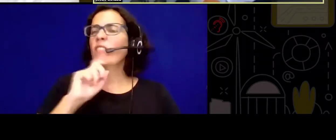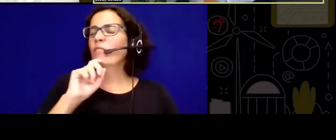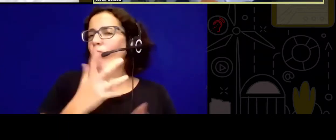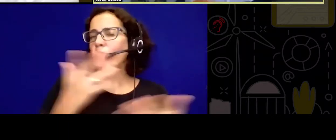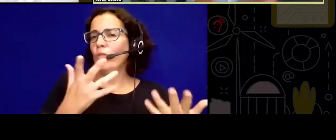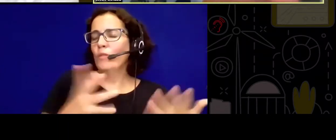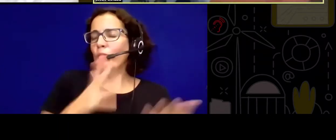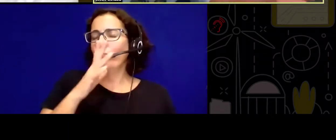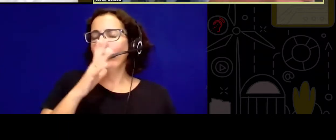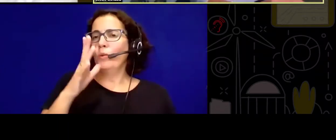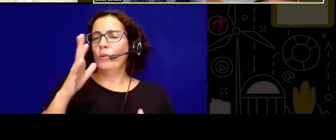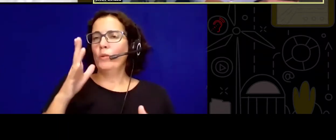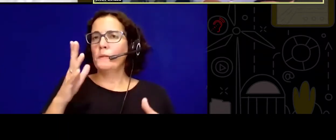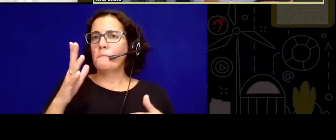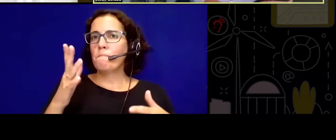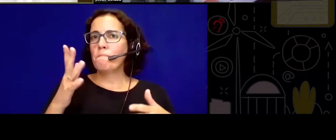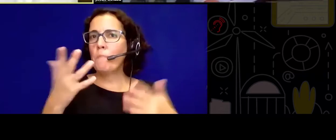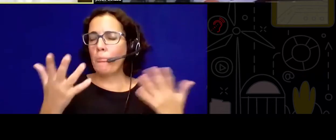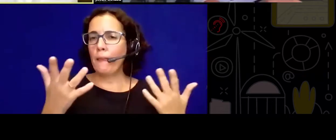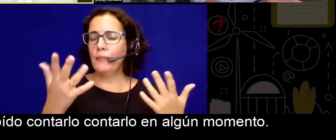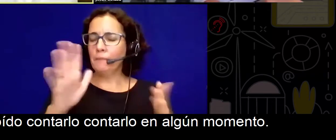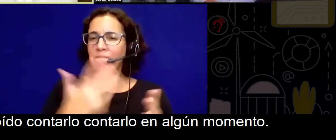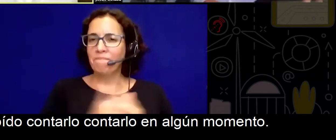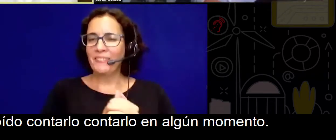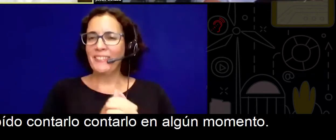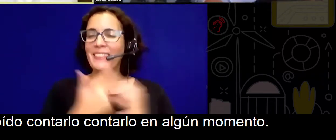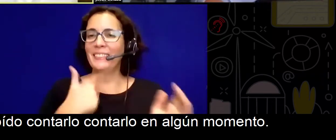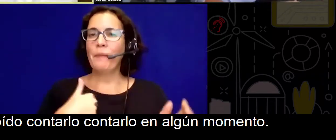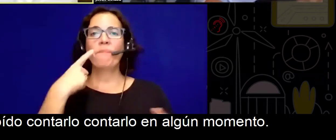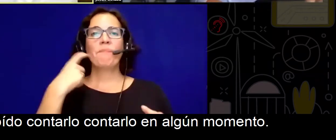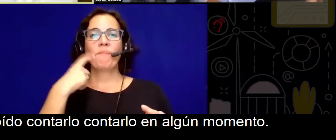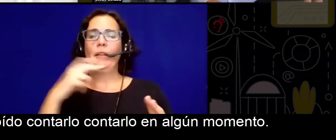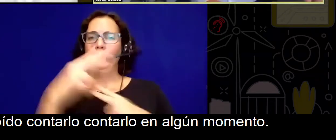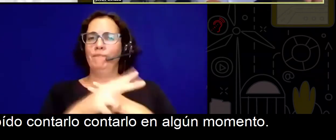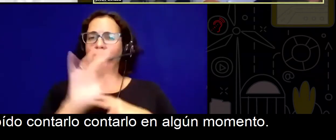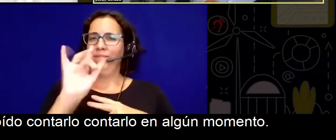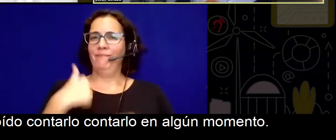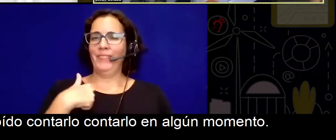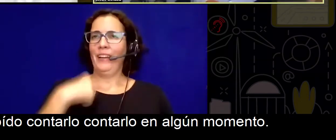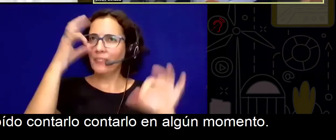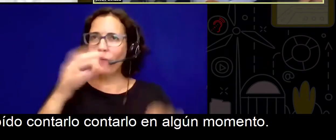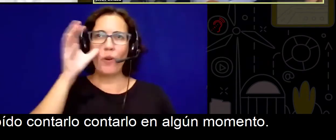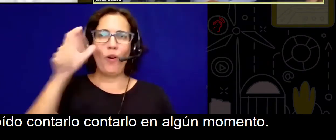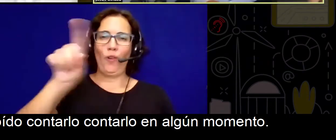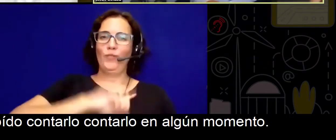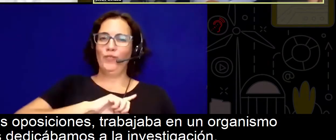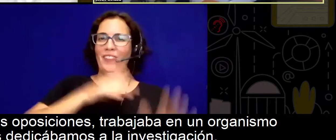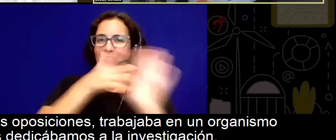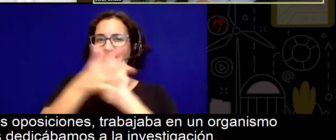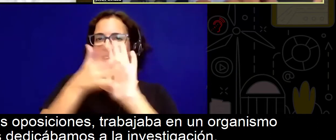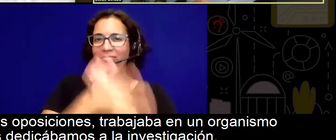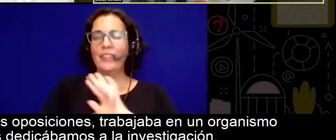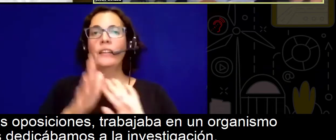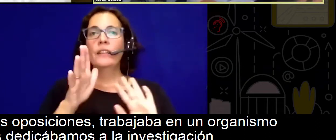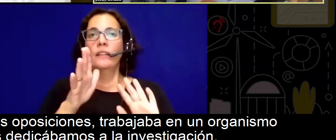eres me habréis oído ingeniero ya... Sí. Sí, me habréis oído ya contarlo en algún momento, ¿no? Yo,